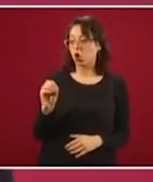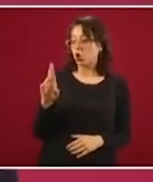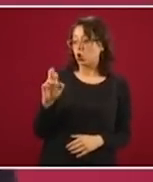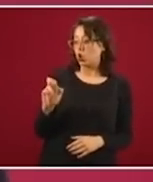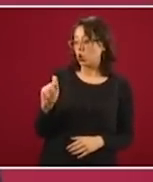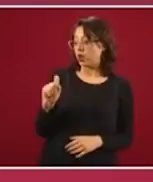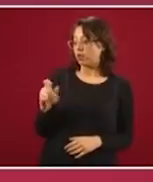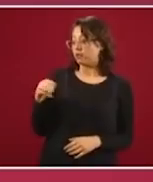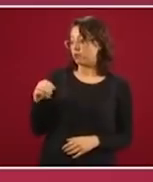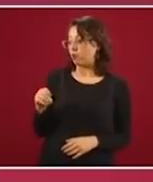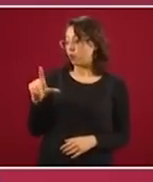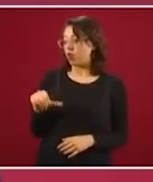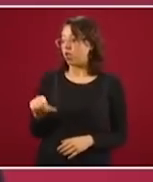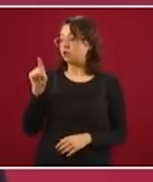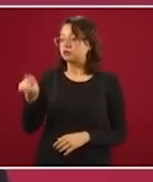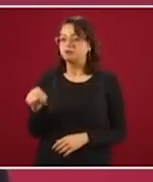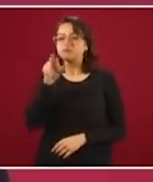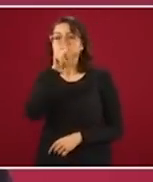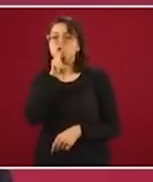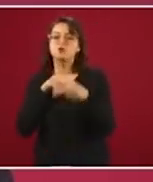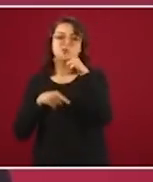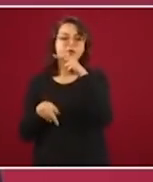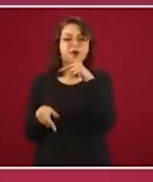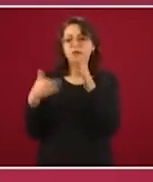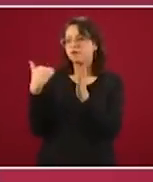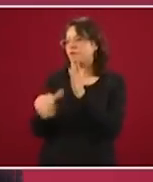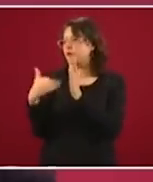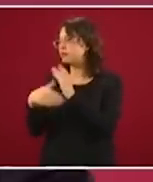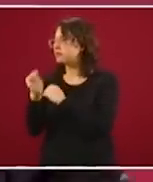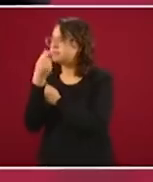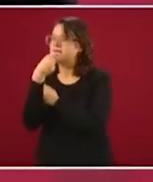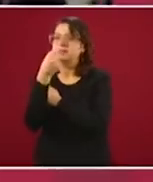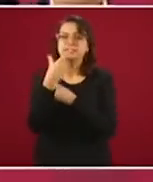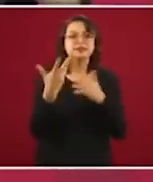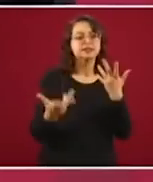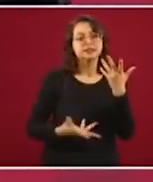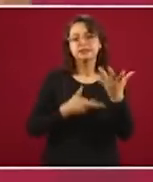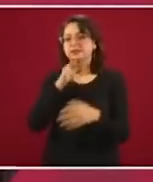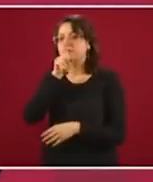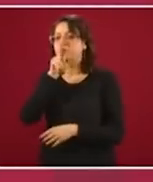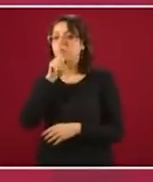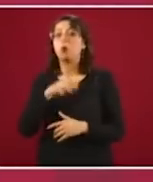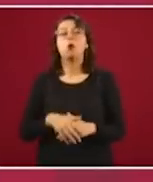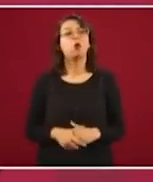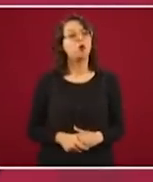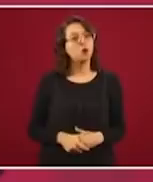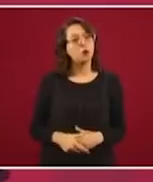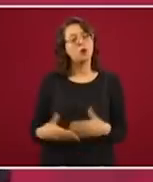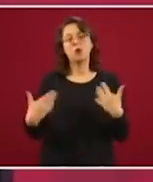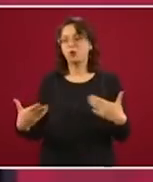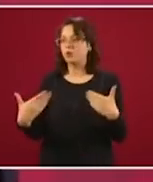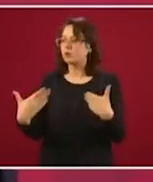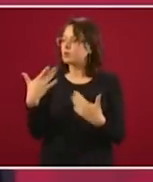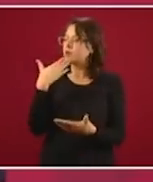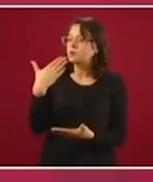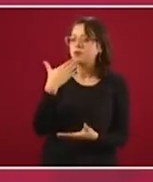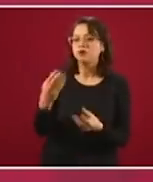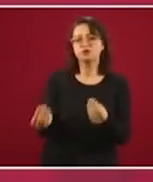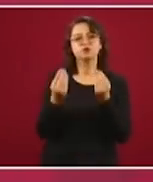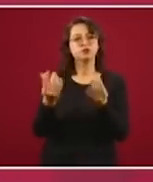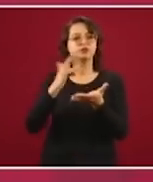preocupado por el abasto de las medicinas, o sea, la verdad, muchas gracias a